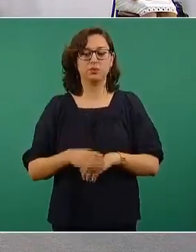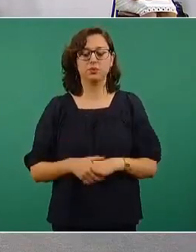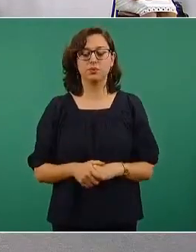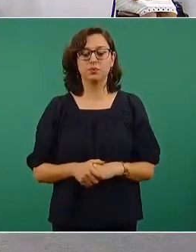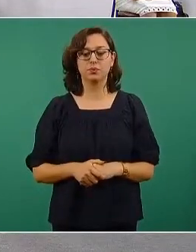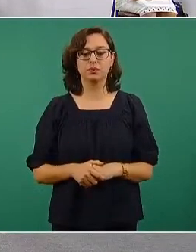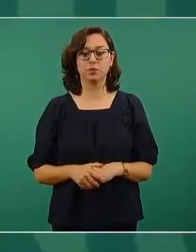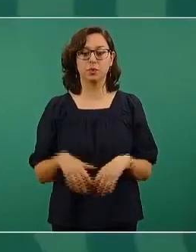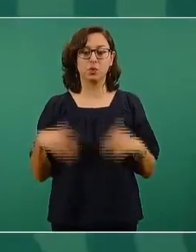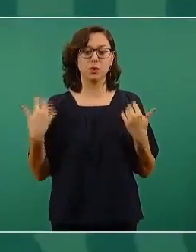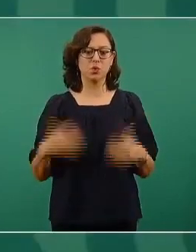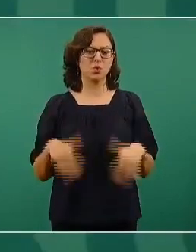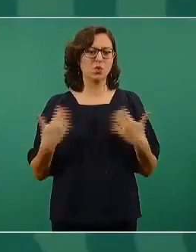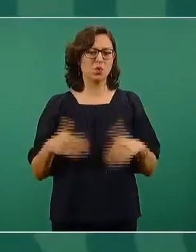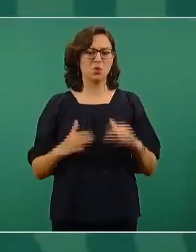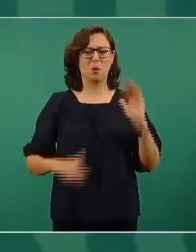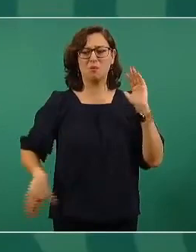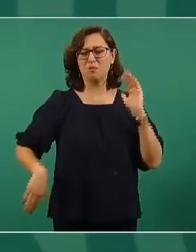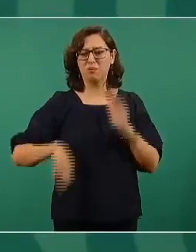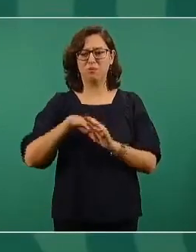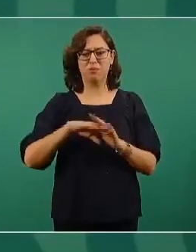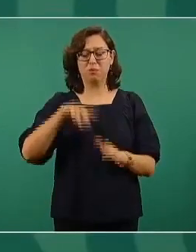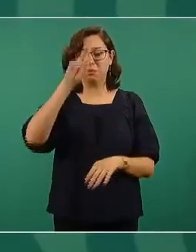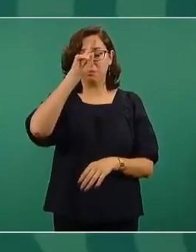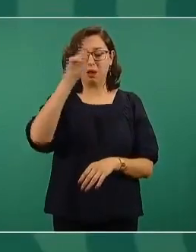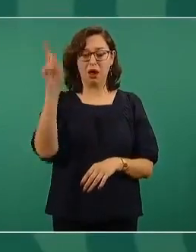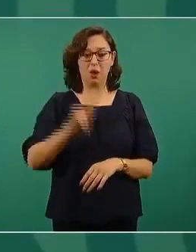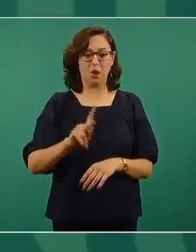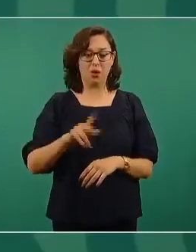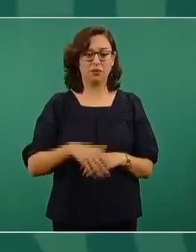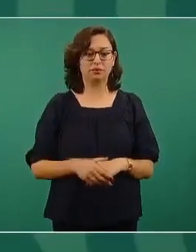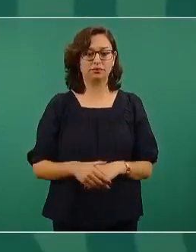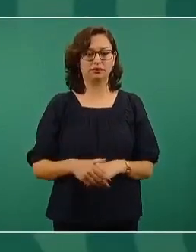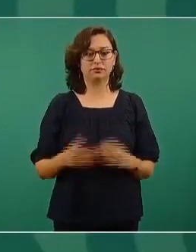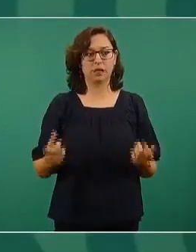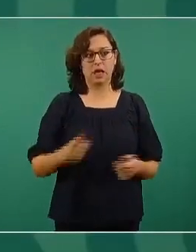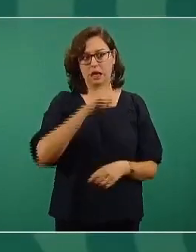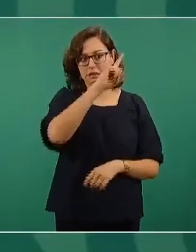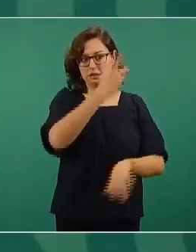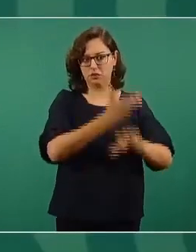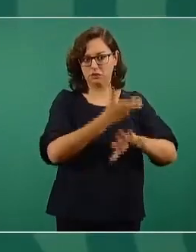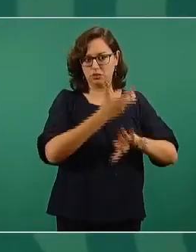fue récord. Cuando nuestros paisanos se dan cuenta